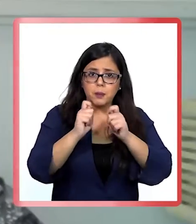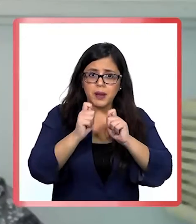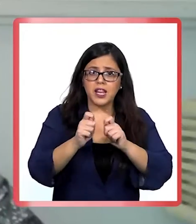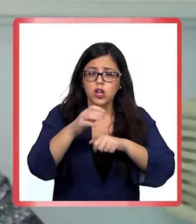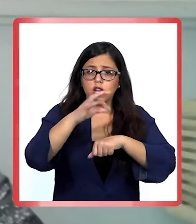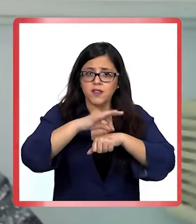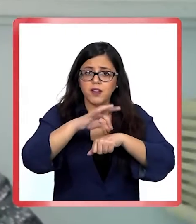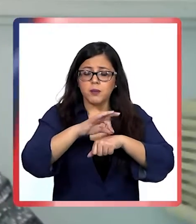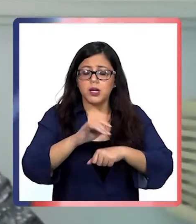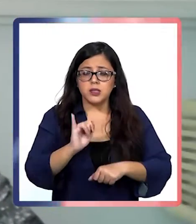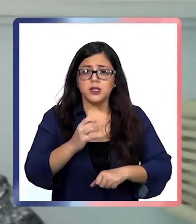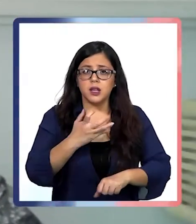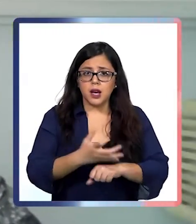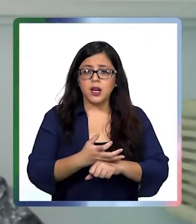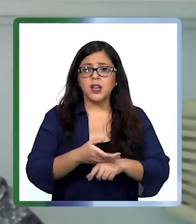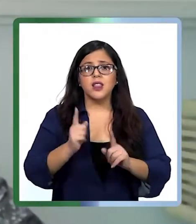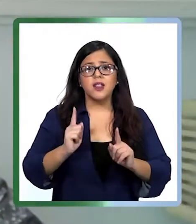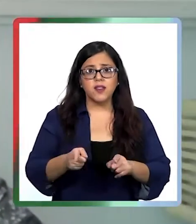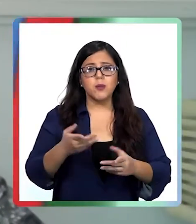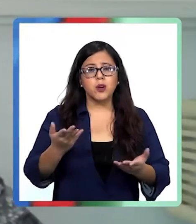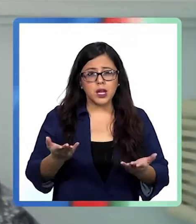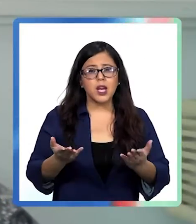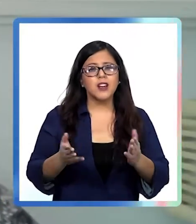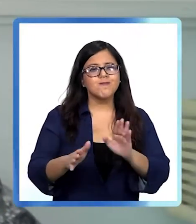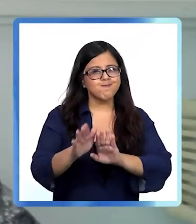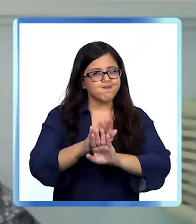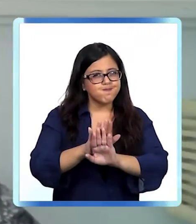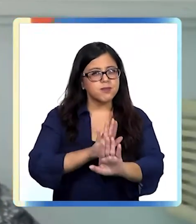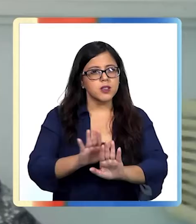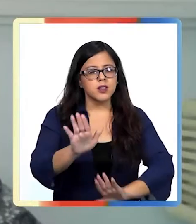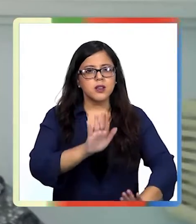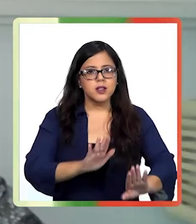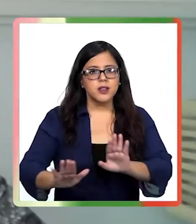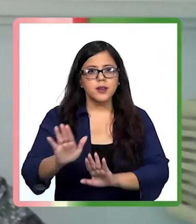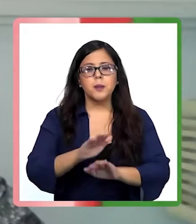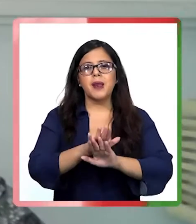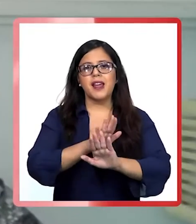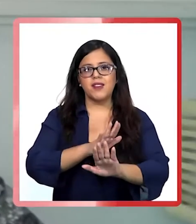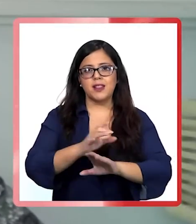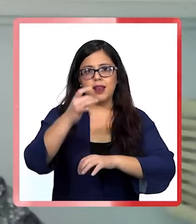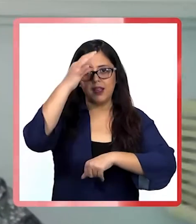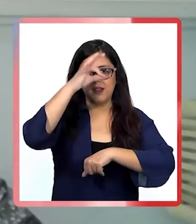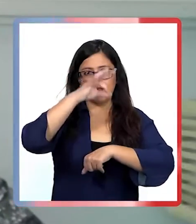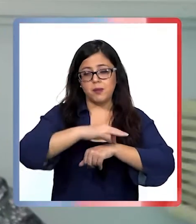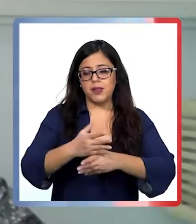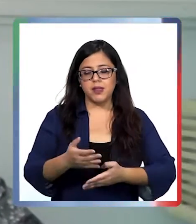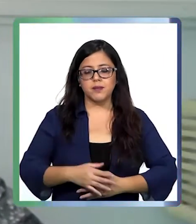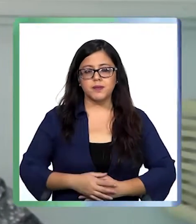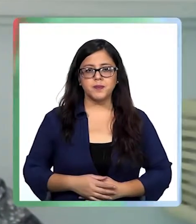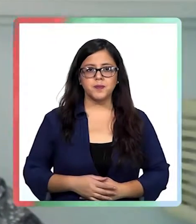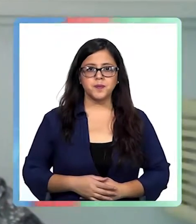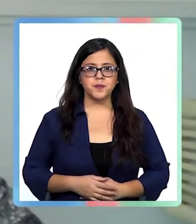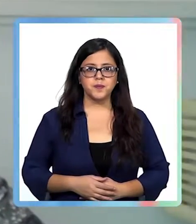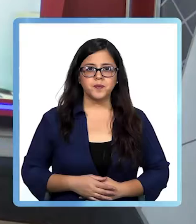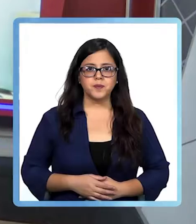está circulando y existe el riesgo de infectarse y de enfermarse, tenemos que seguir teniendo ciertas precauciones para evitar la